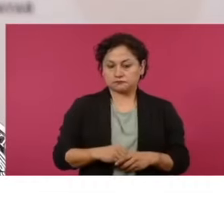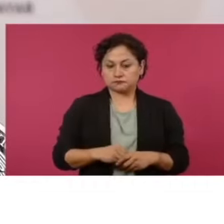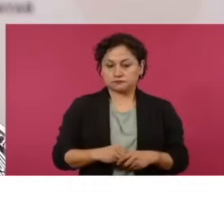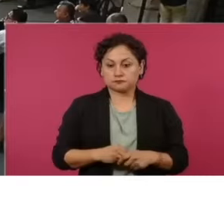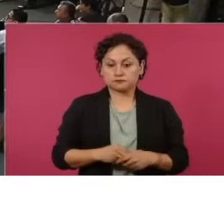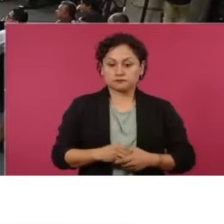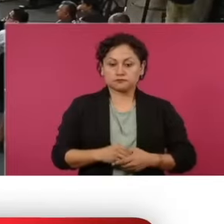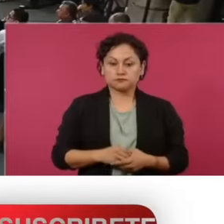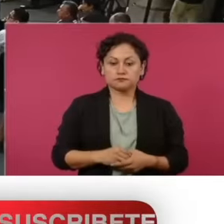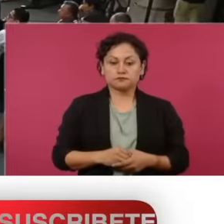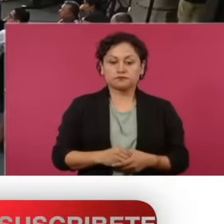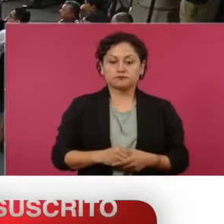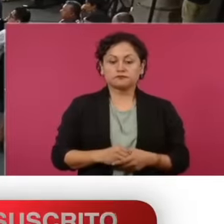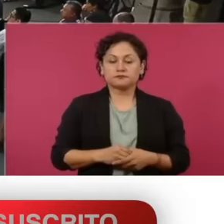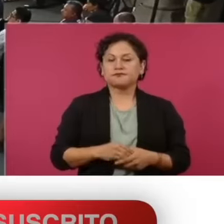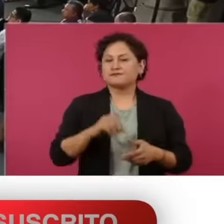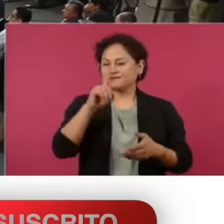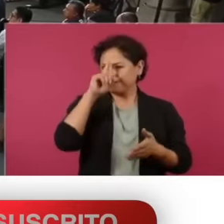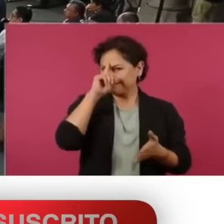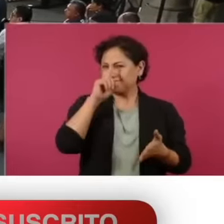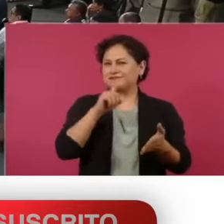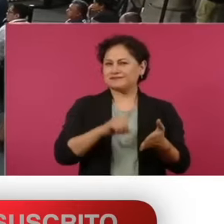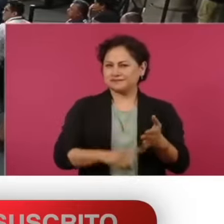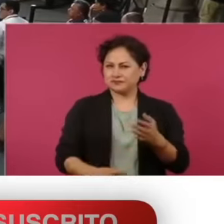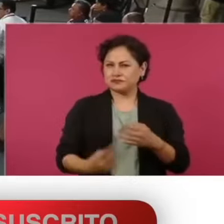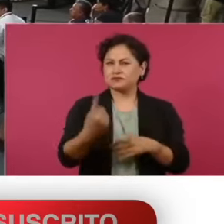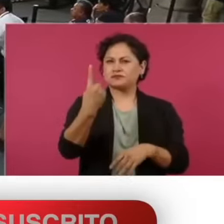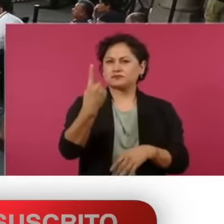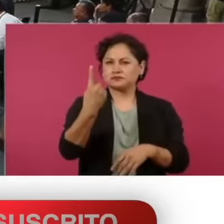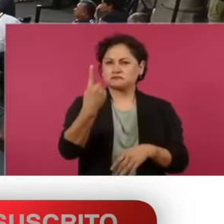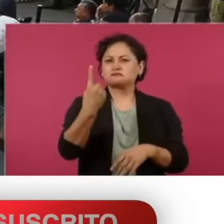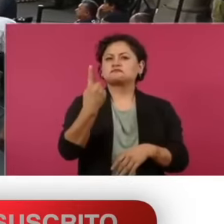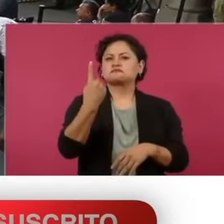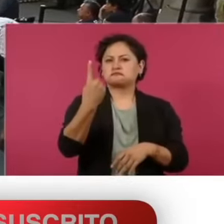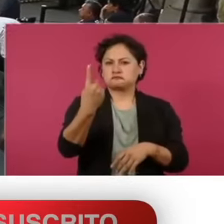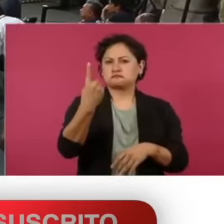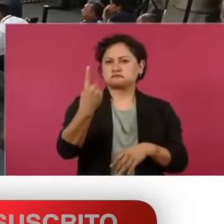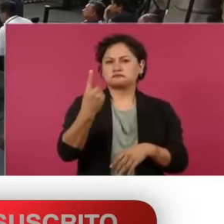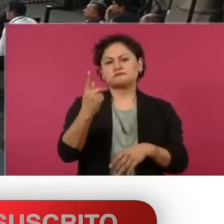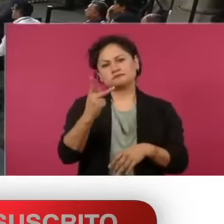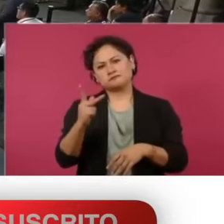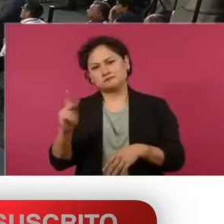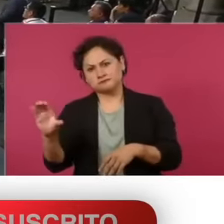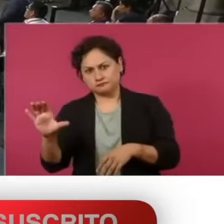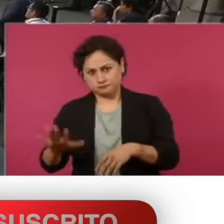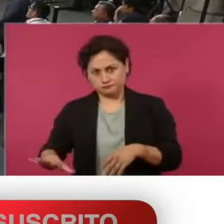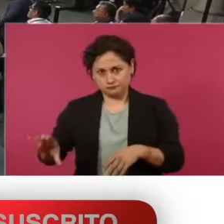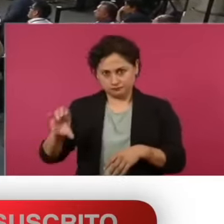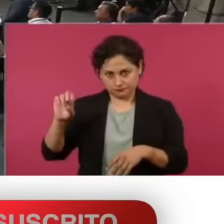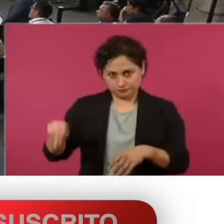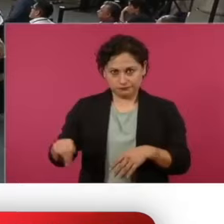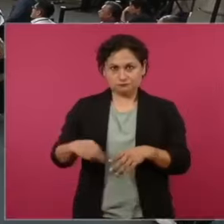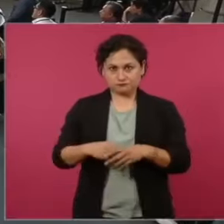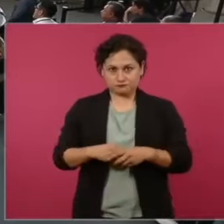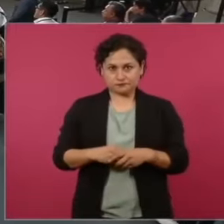para apoyarlo? Creo que hay una. Uno de Playa del Carmen. Sí. Pero no ambiente. No,